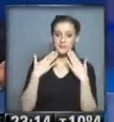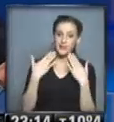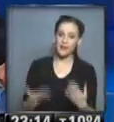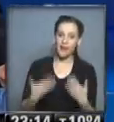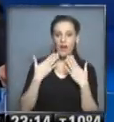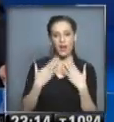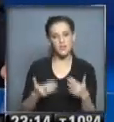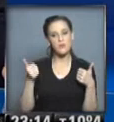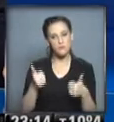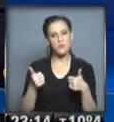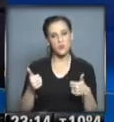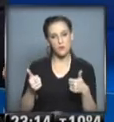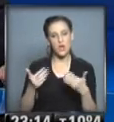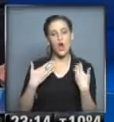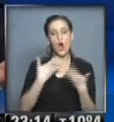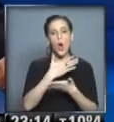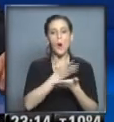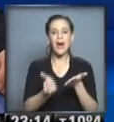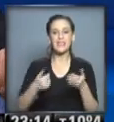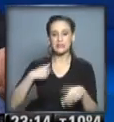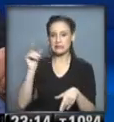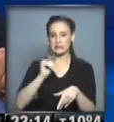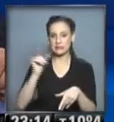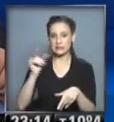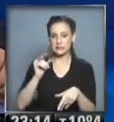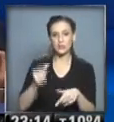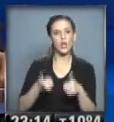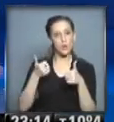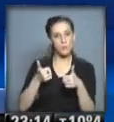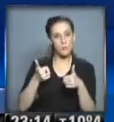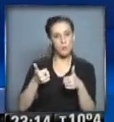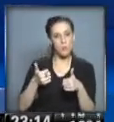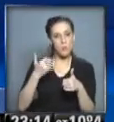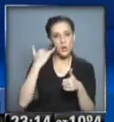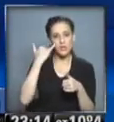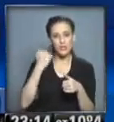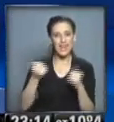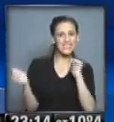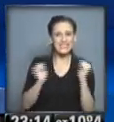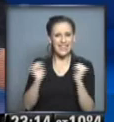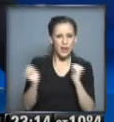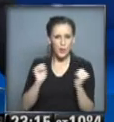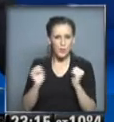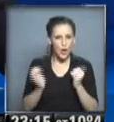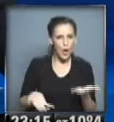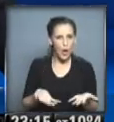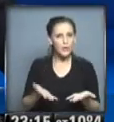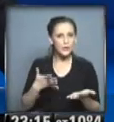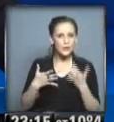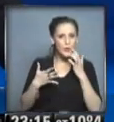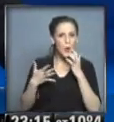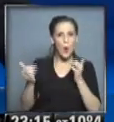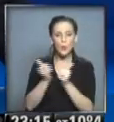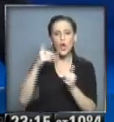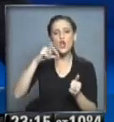impresionante poder compartir así ese rato ahora que el turbo con normal en 2 am ponía nervioso yo de estar